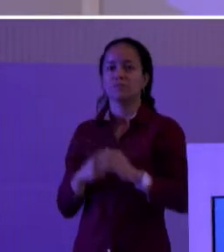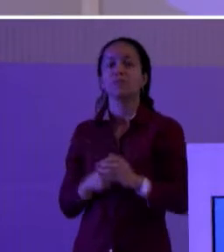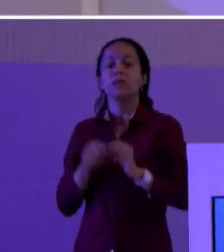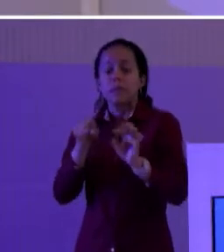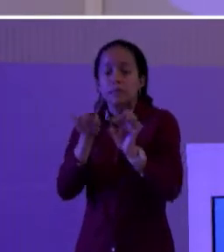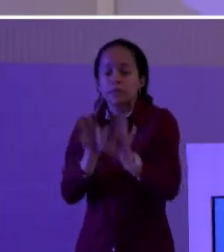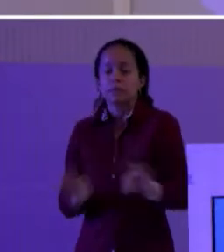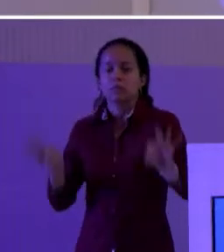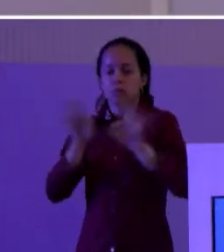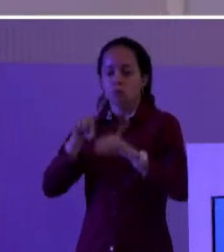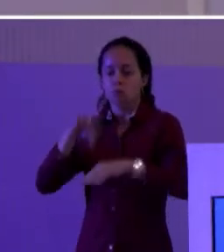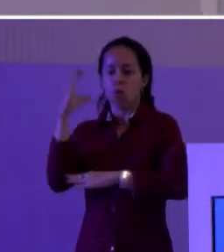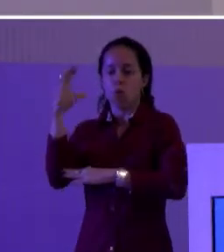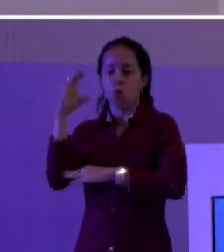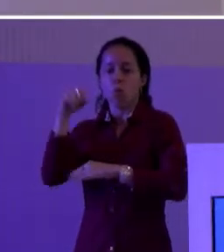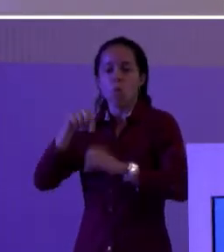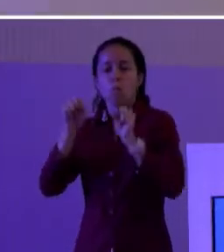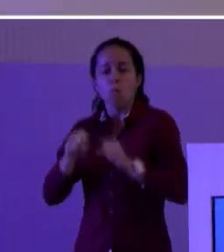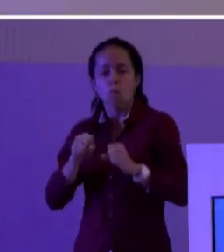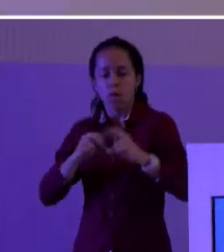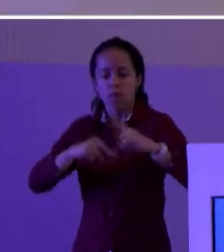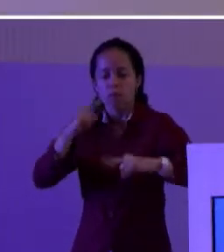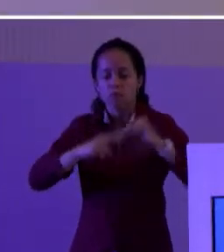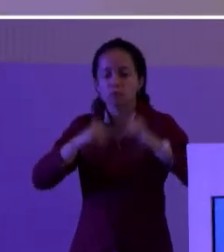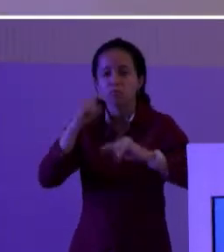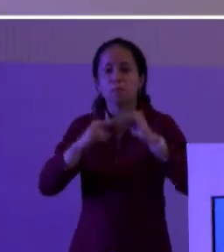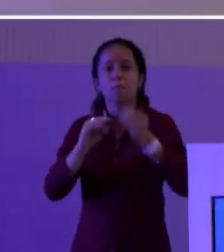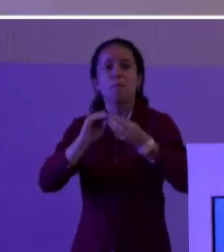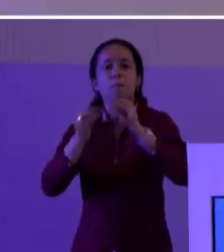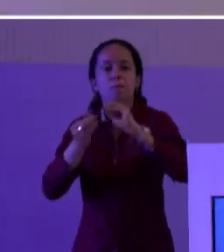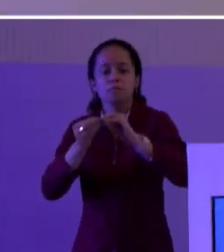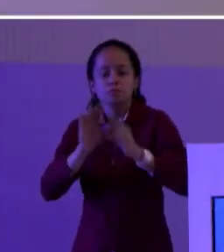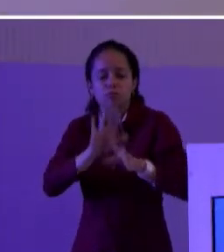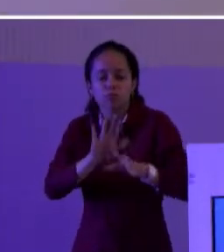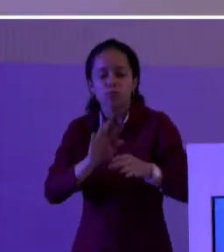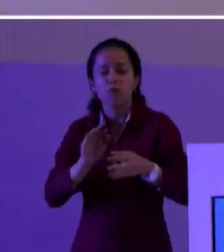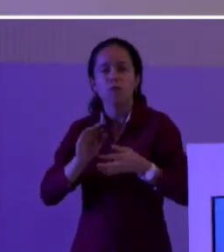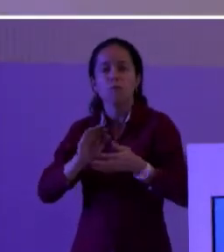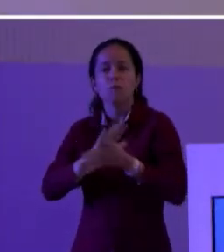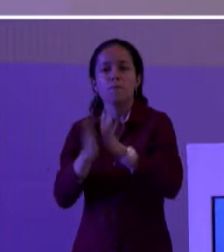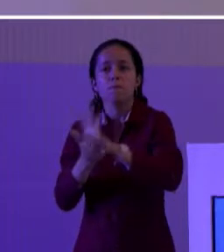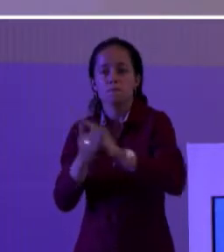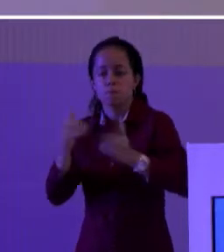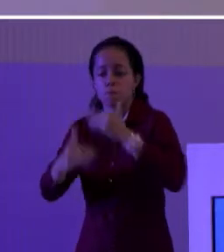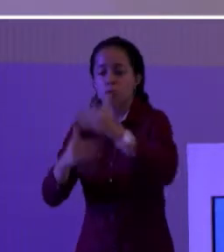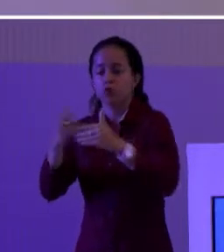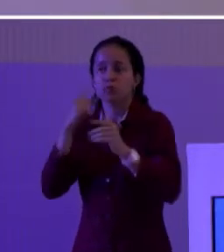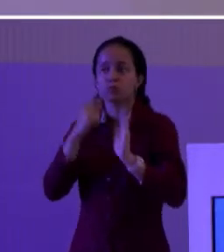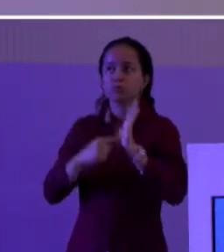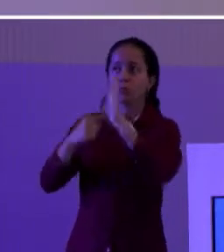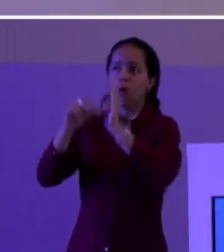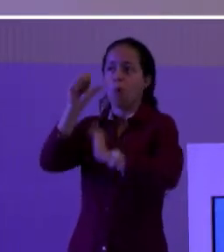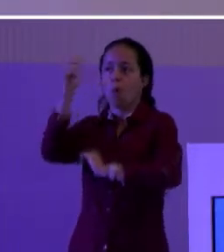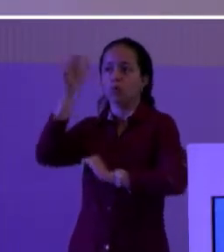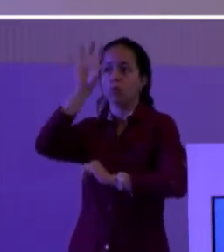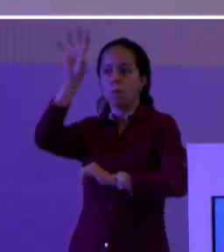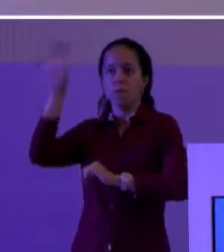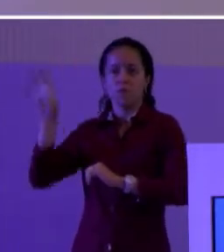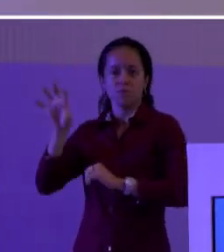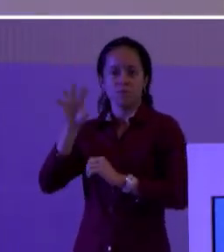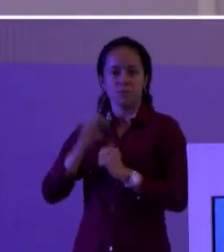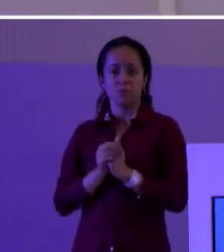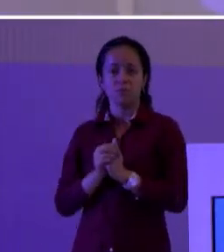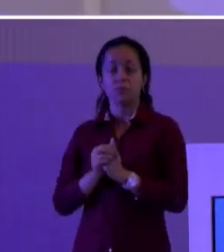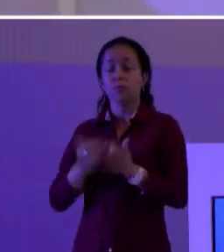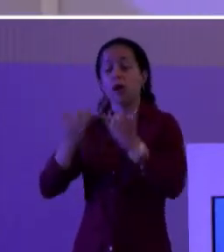cómo Colombia se vuelve un constructor de paz y cómo podemos fortalecer procesos en otros países. Ya en lo que tiene que